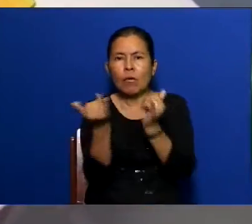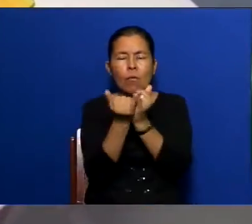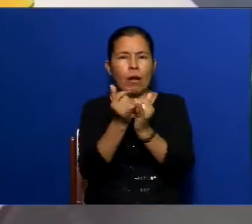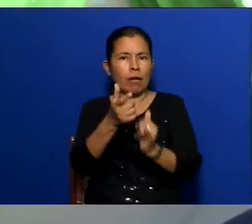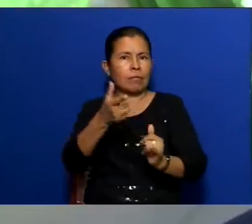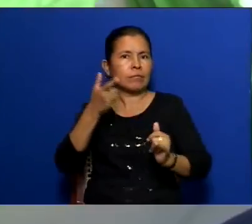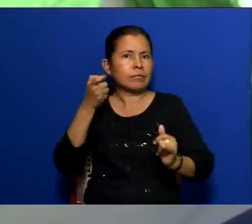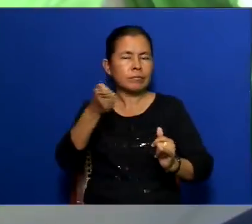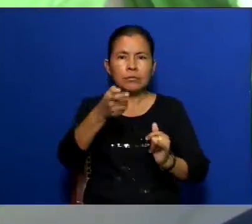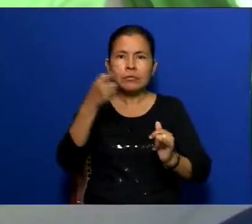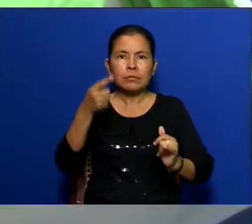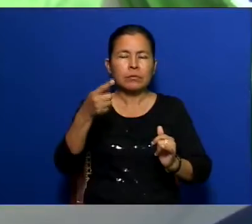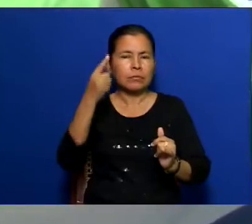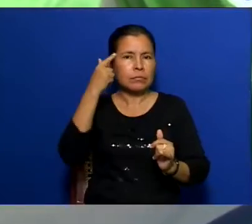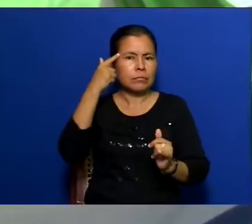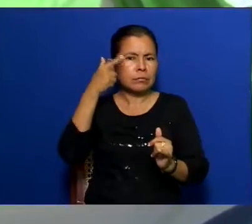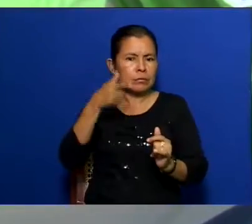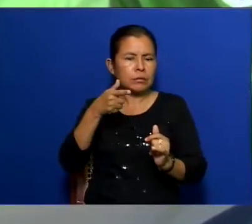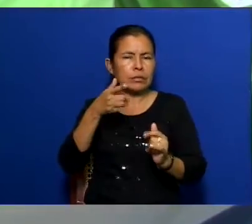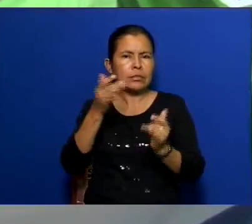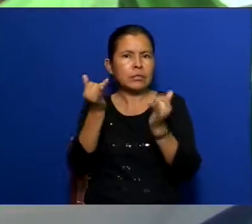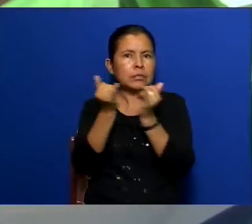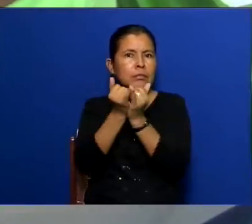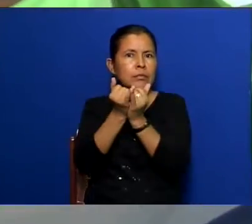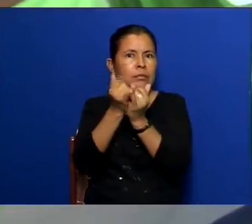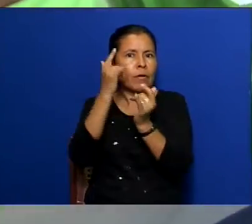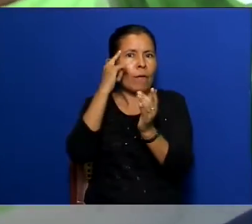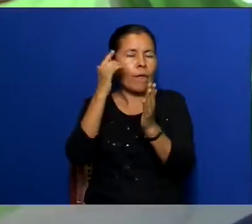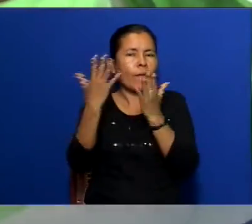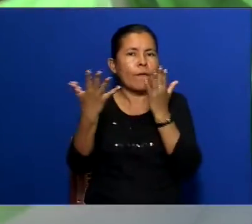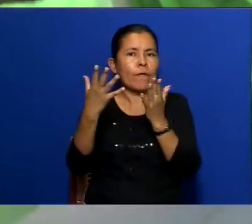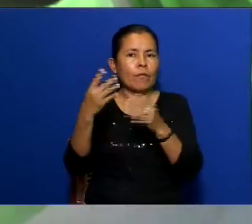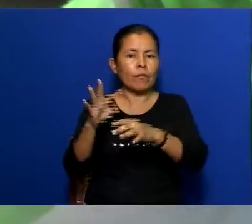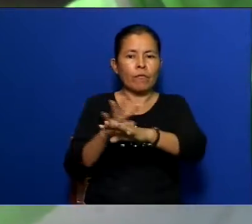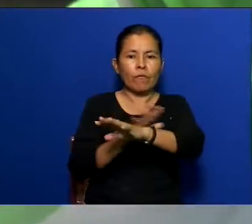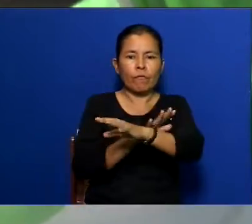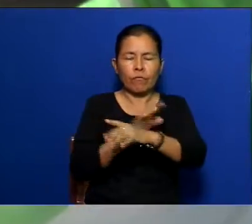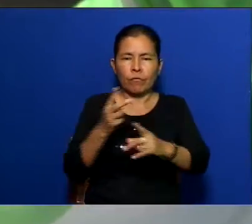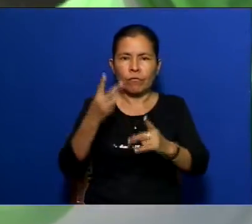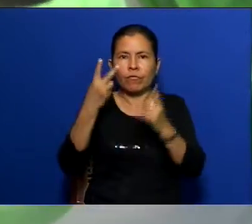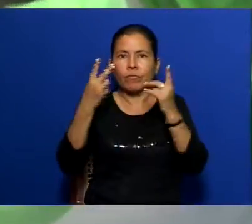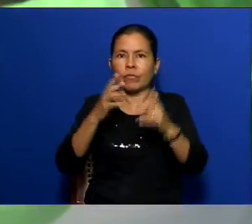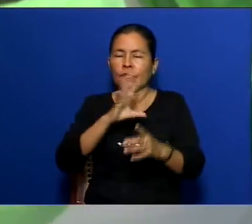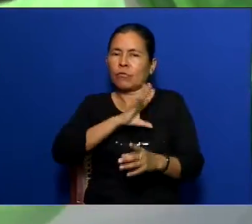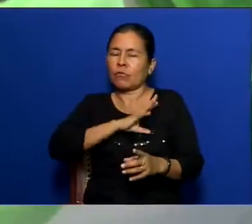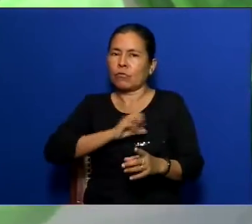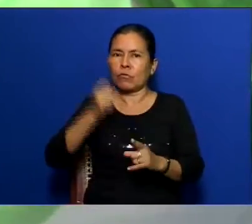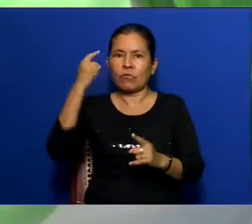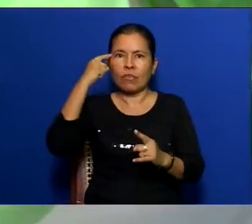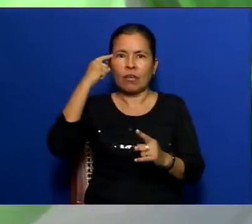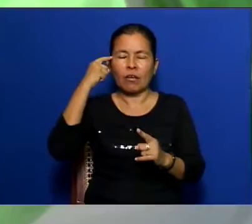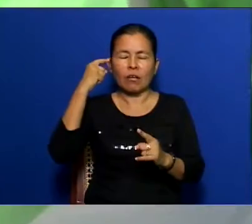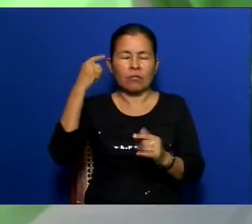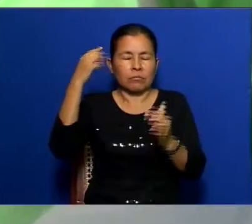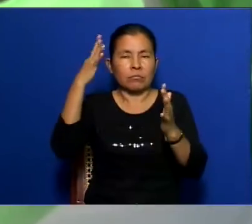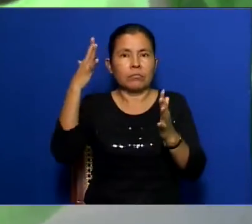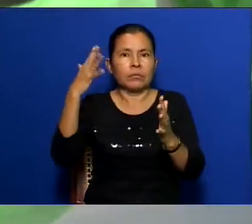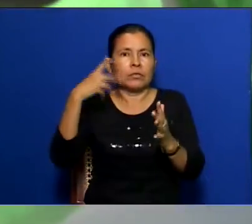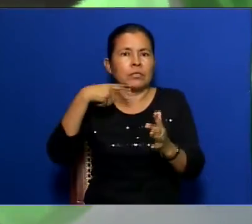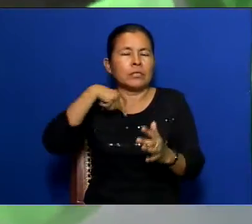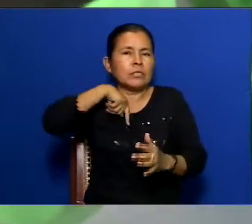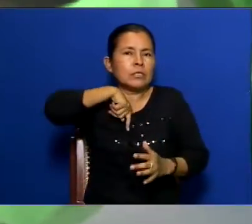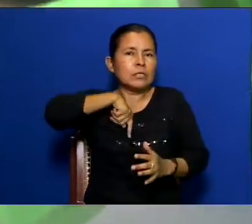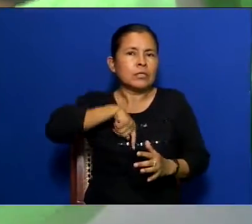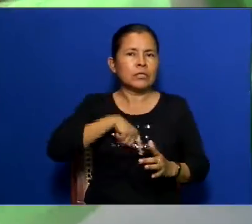una bala. Y entonces la presencia de ese hecho vivido le genera una